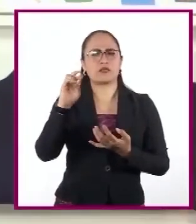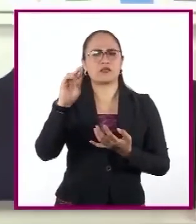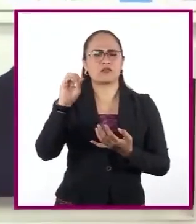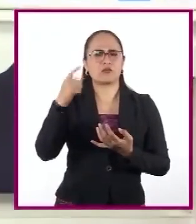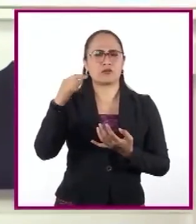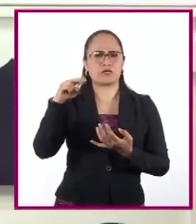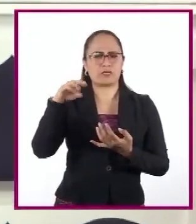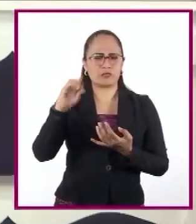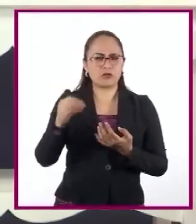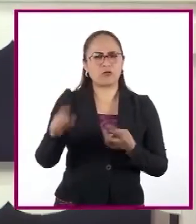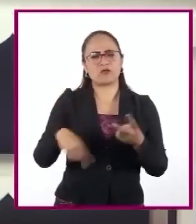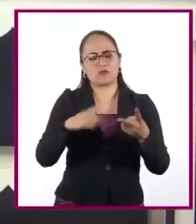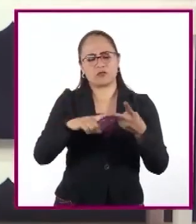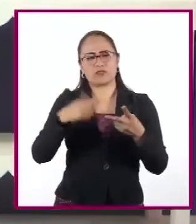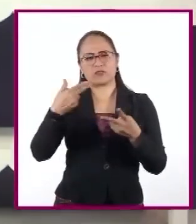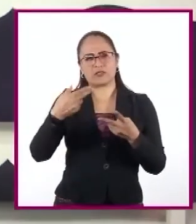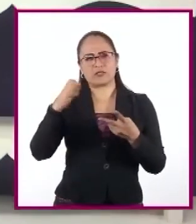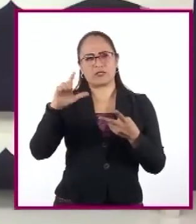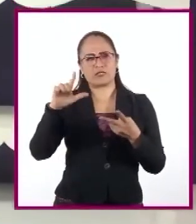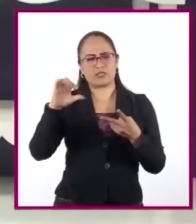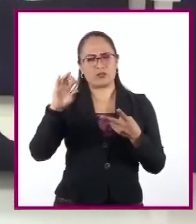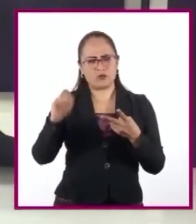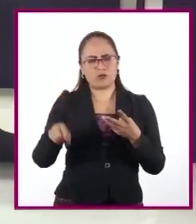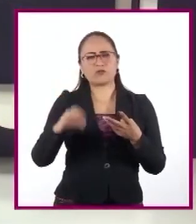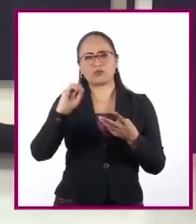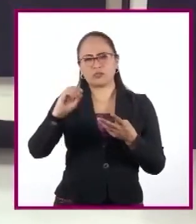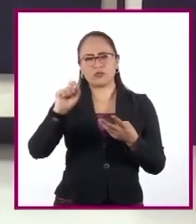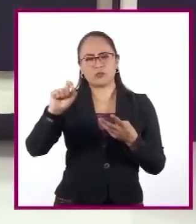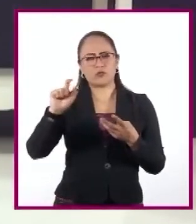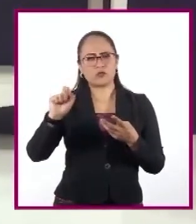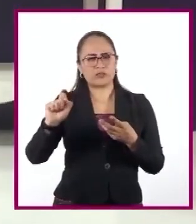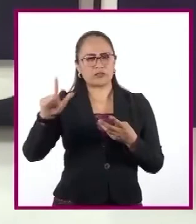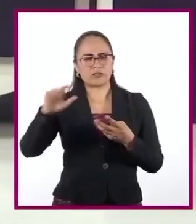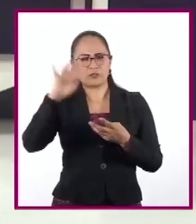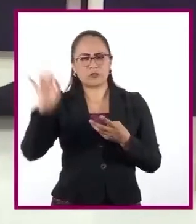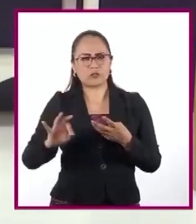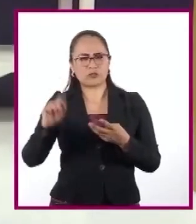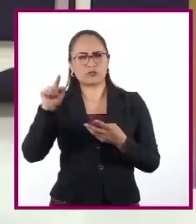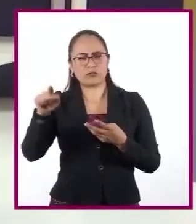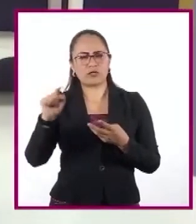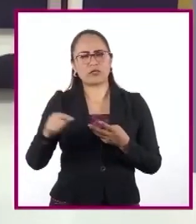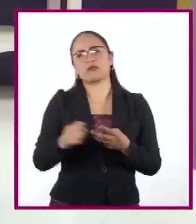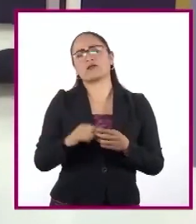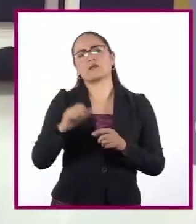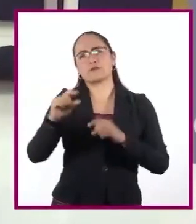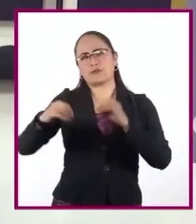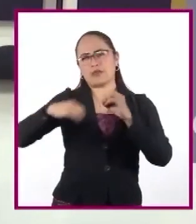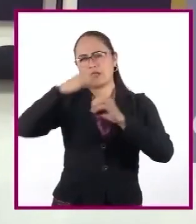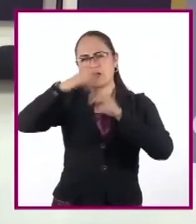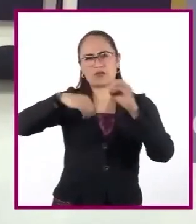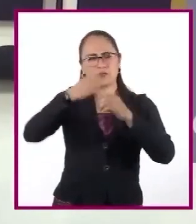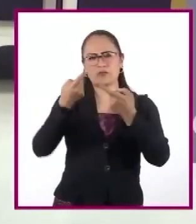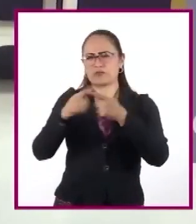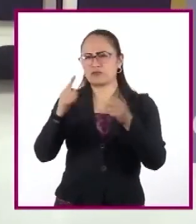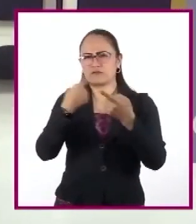8.75% son átomos de helio y solo 0.25% restante son átomos de otros